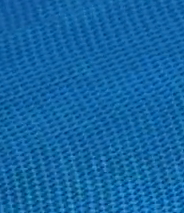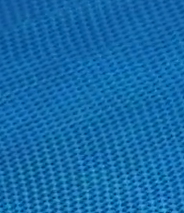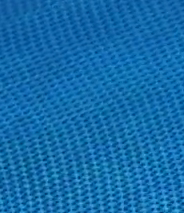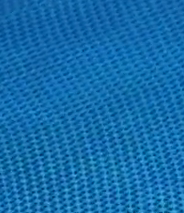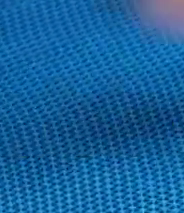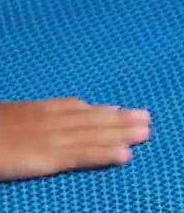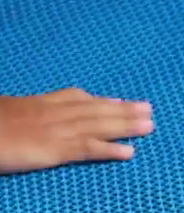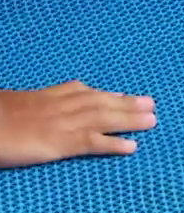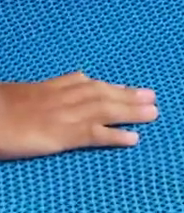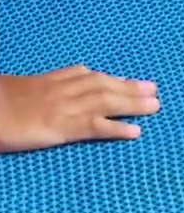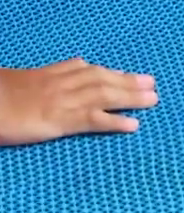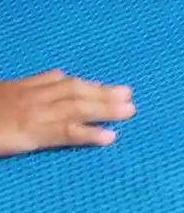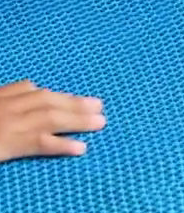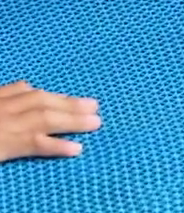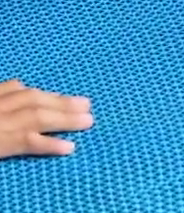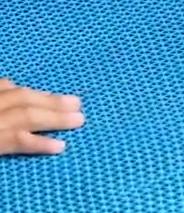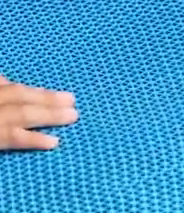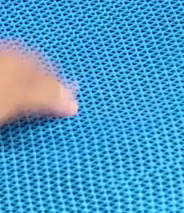Elevamos